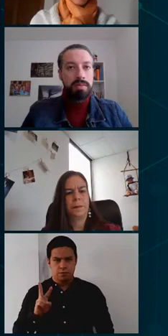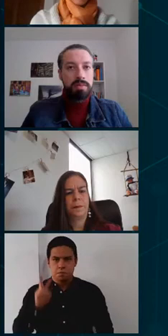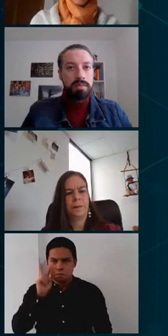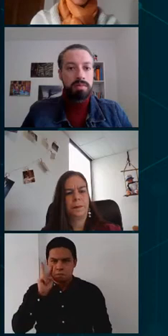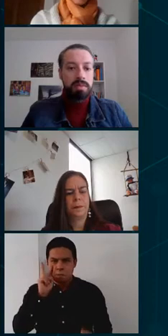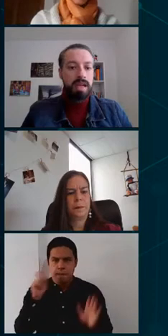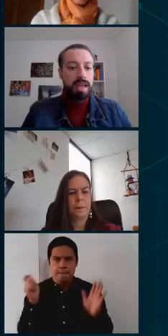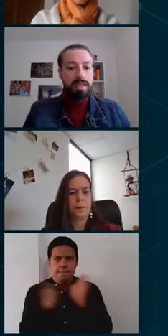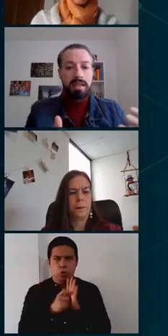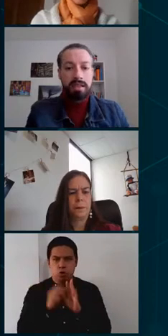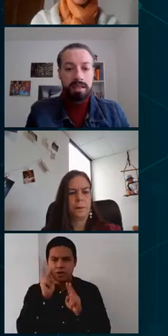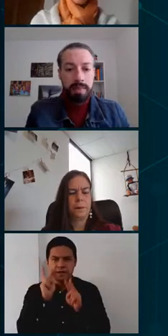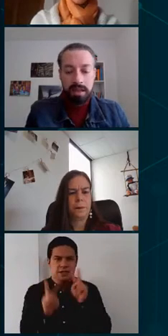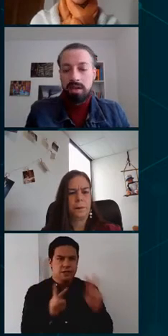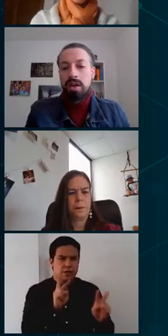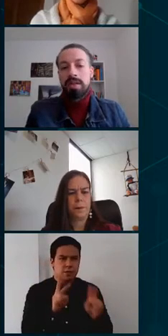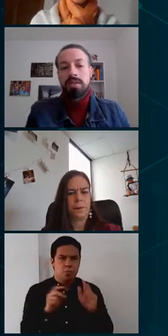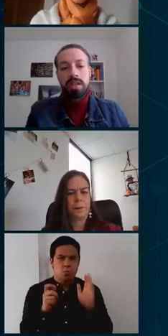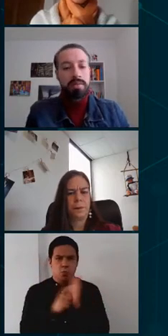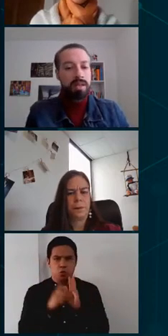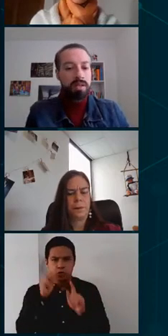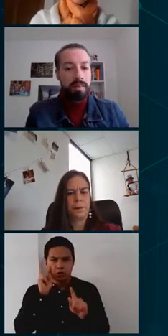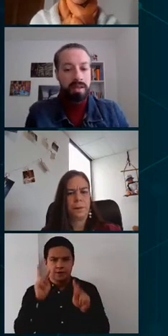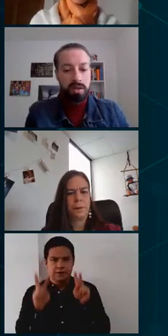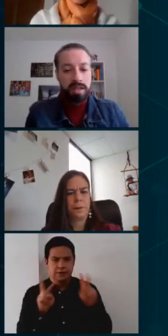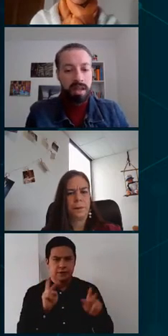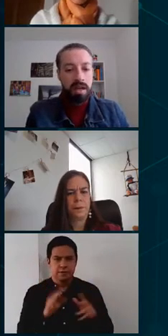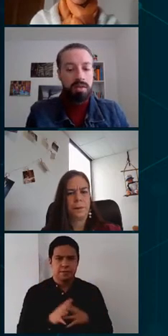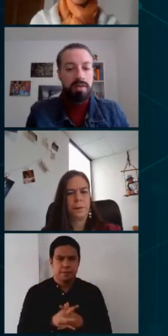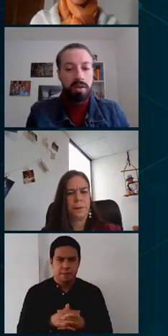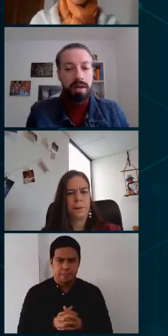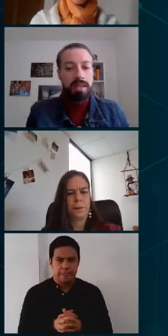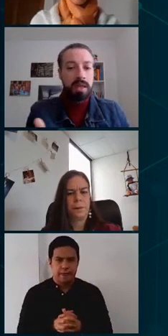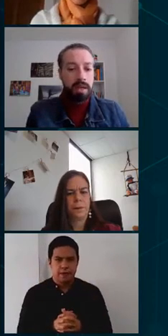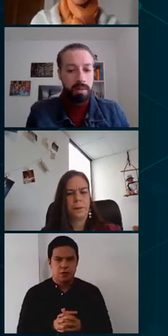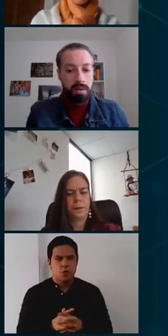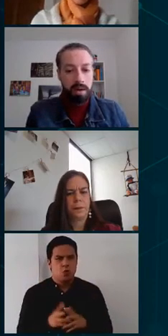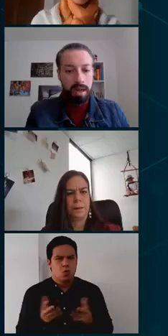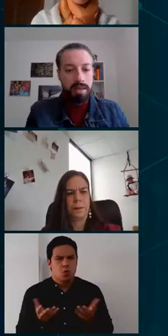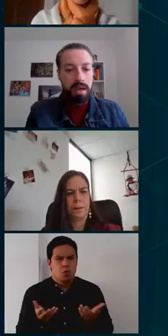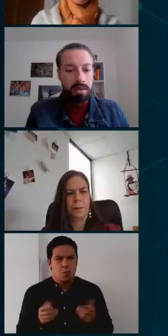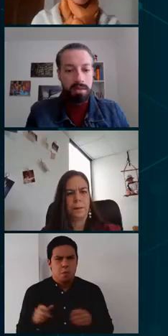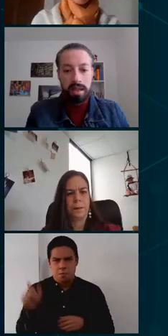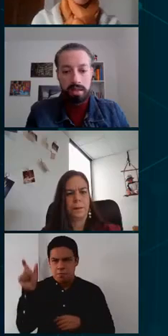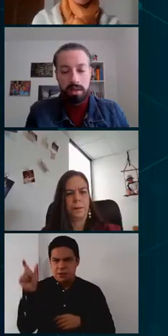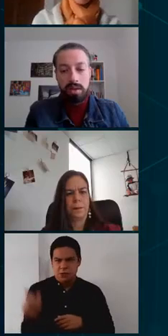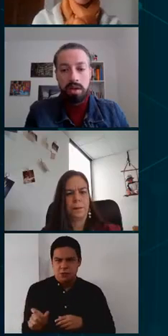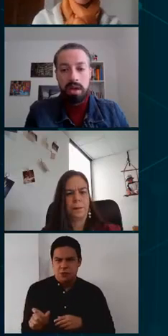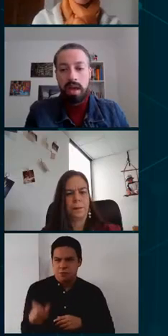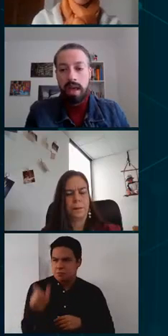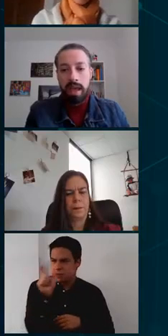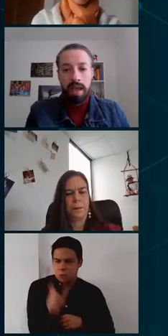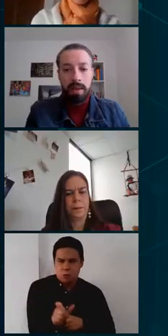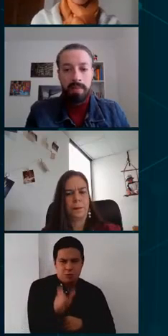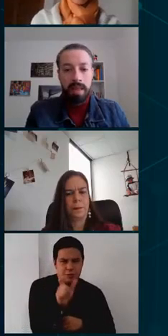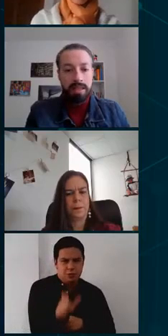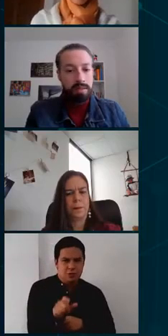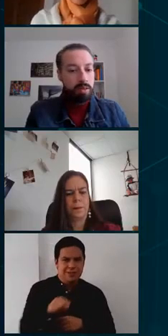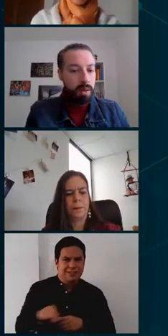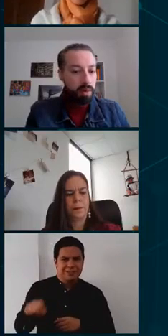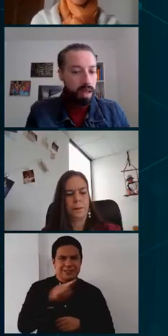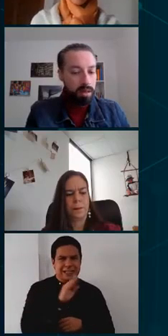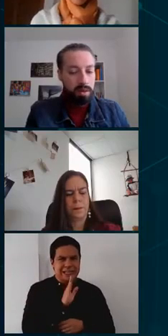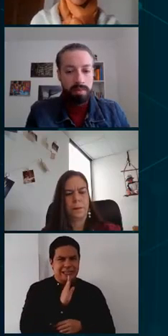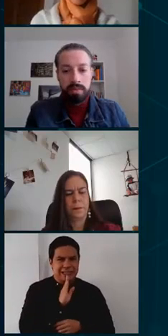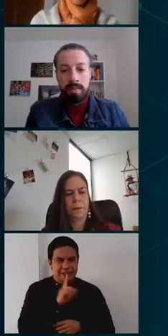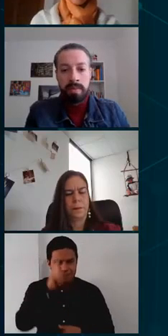por esas personas o segmentos de personas que de alguna forma se ven involucradas en el contexto que